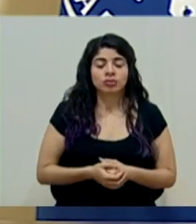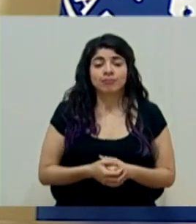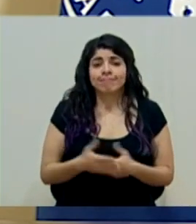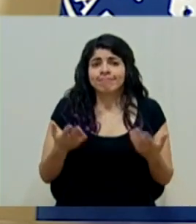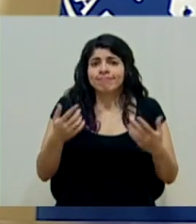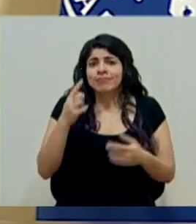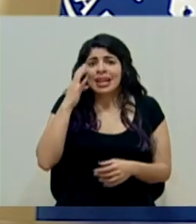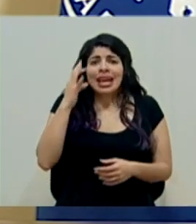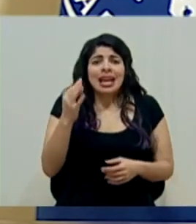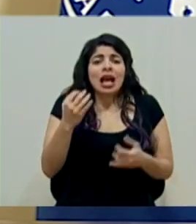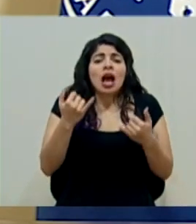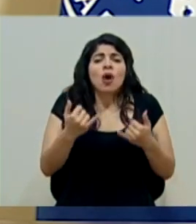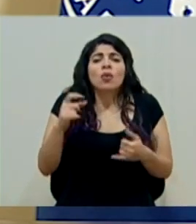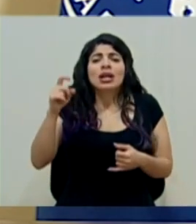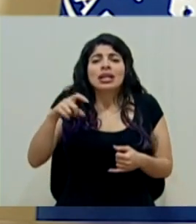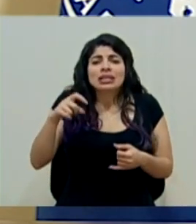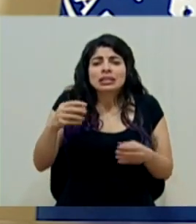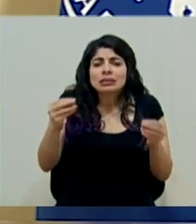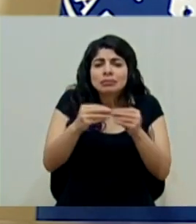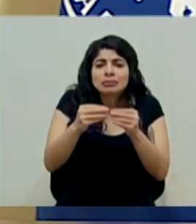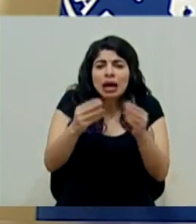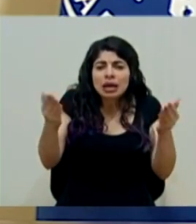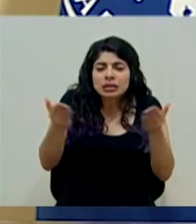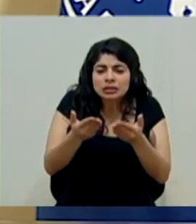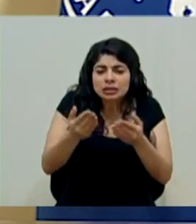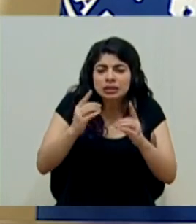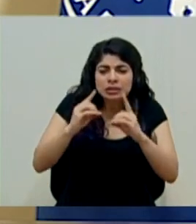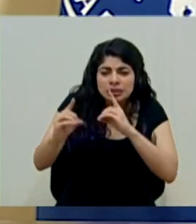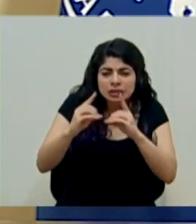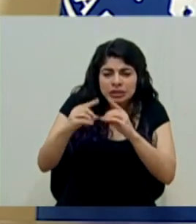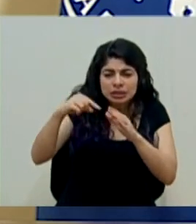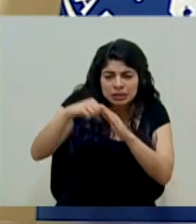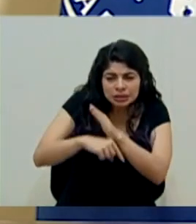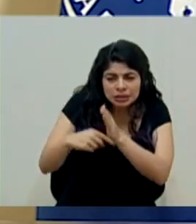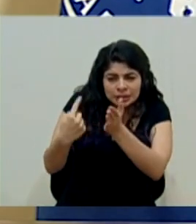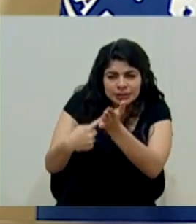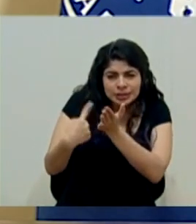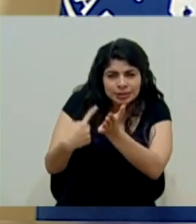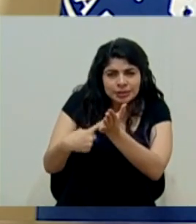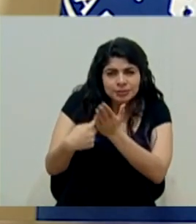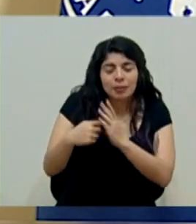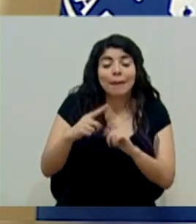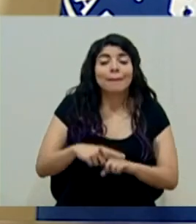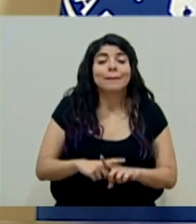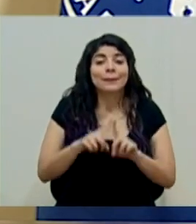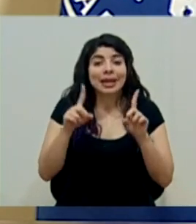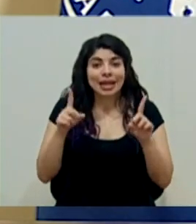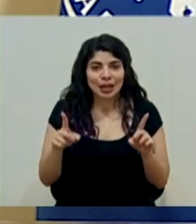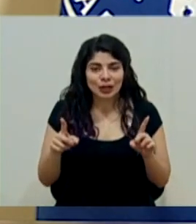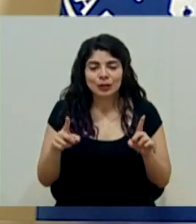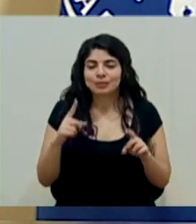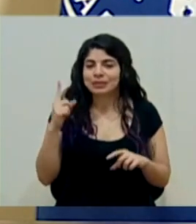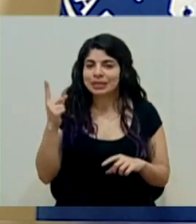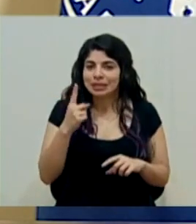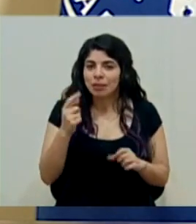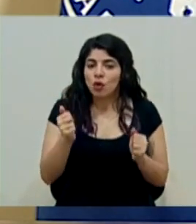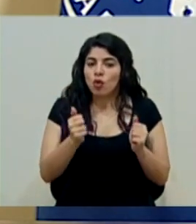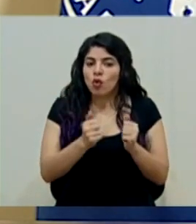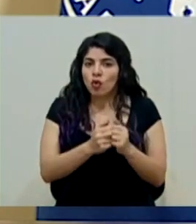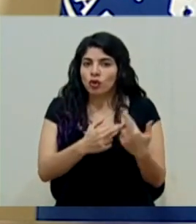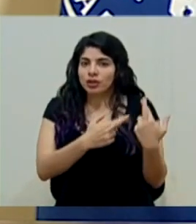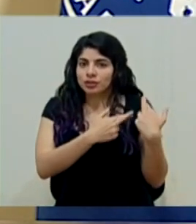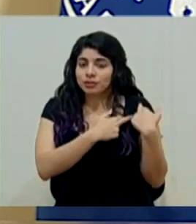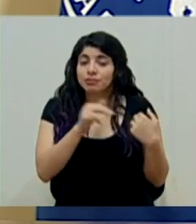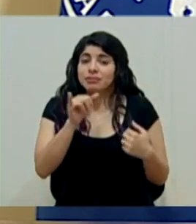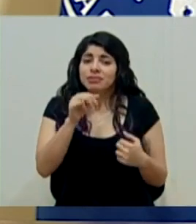que lo que necesitamos es conversar más, profundizar más, pero en el marco de una responsabilidad